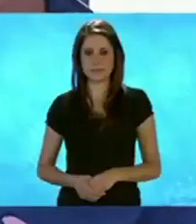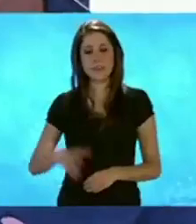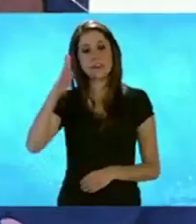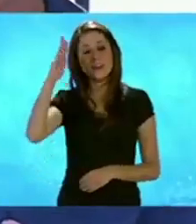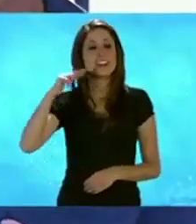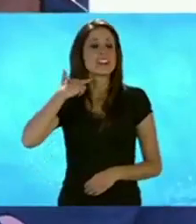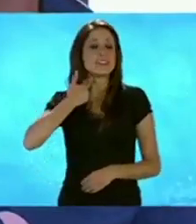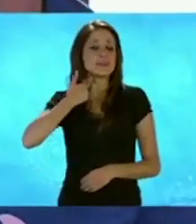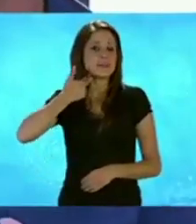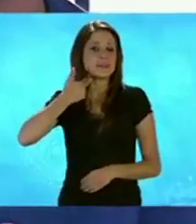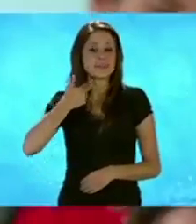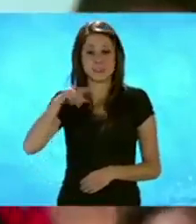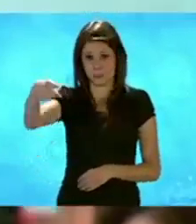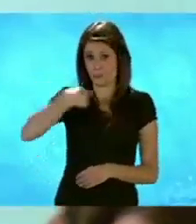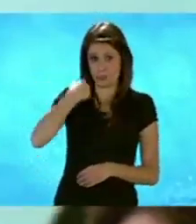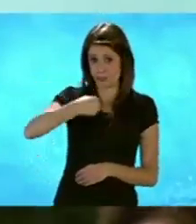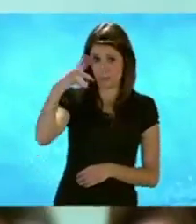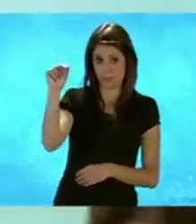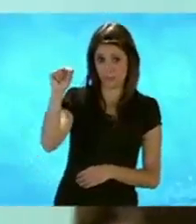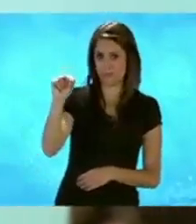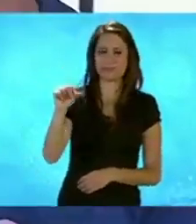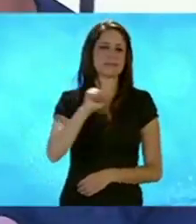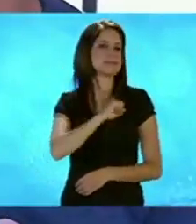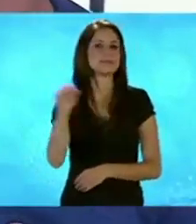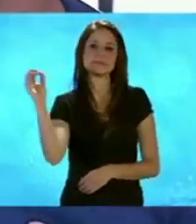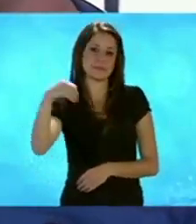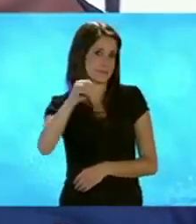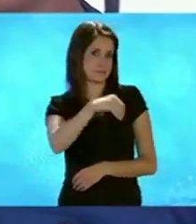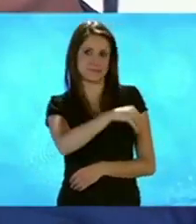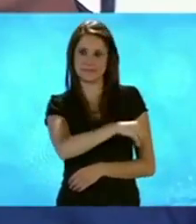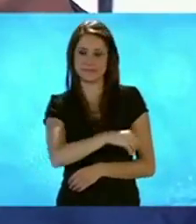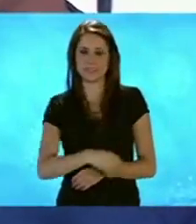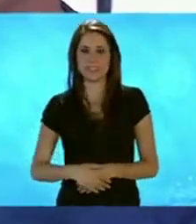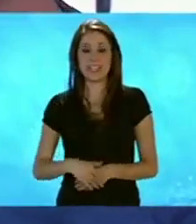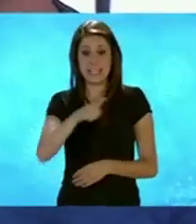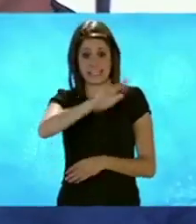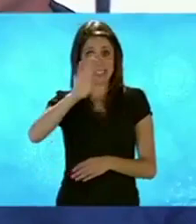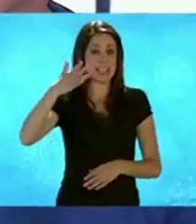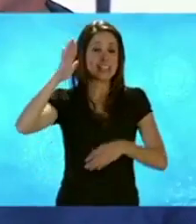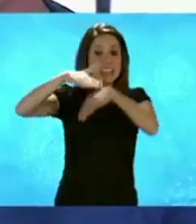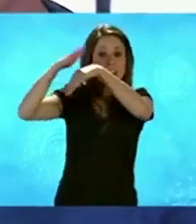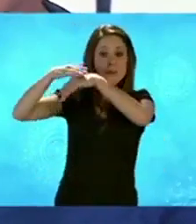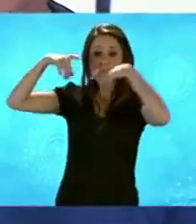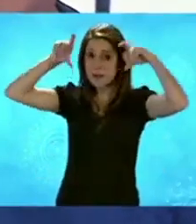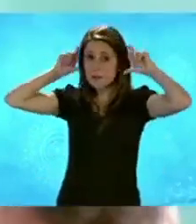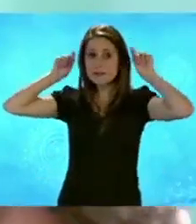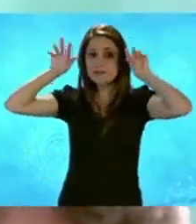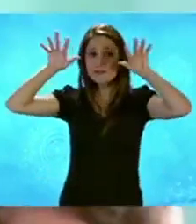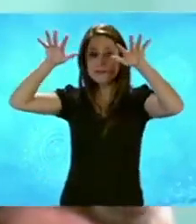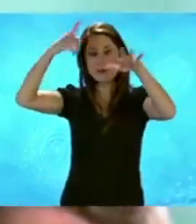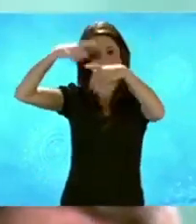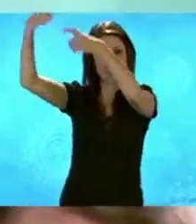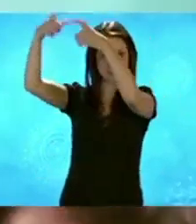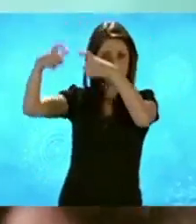Hola, robot. ¿No me vas a saludar? Qué mala onda, ¿eh? Ya llamaste a los aliens con tus aparatos.